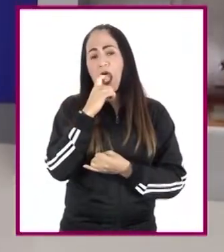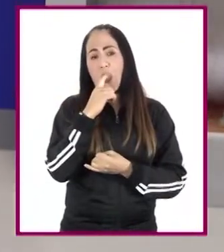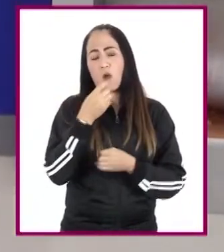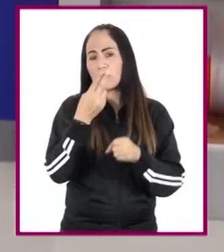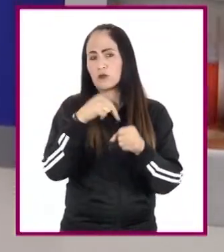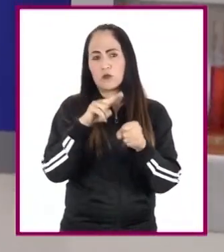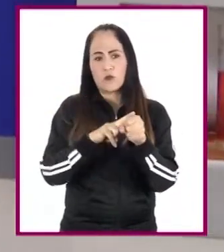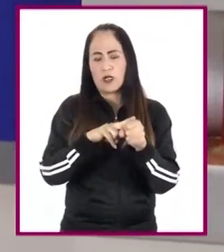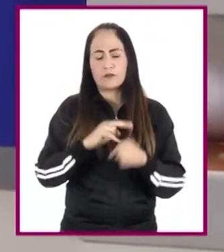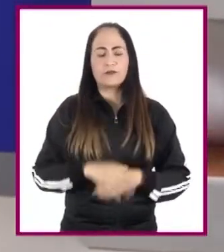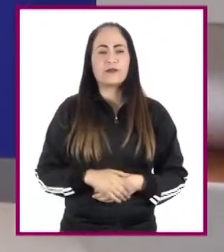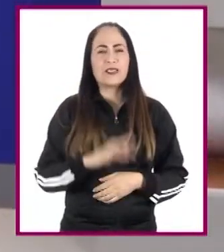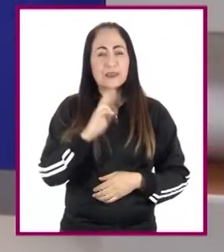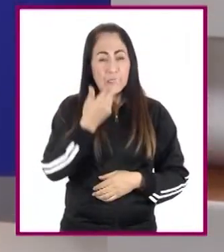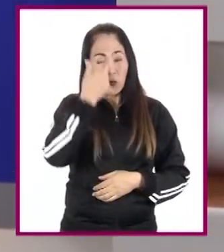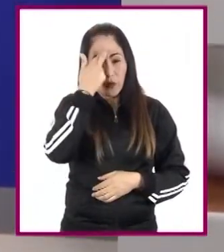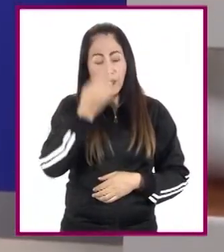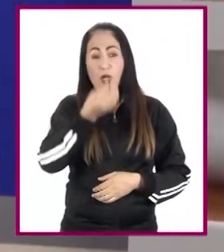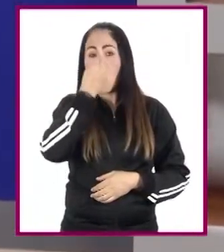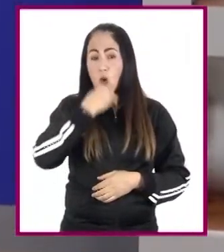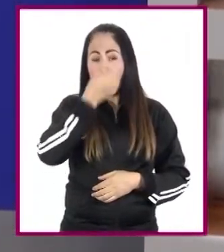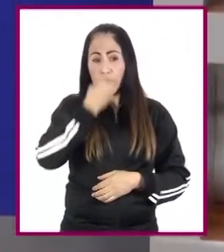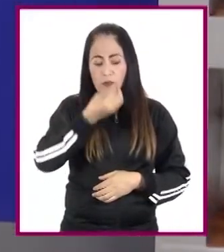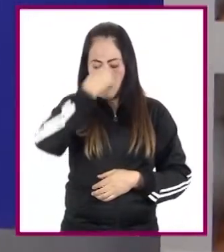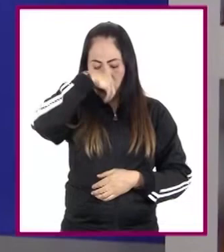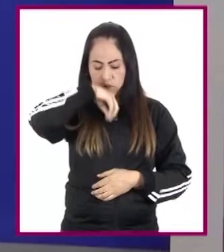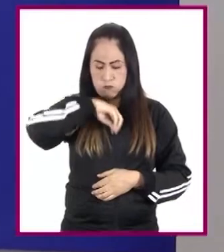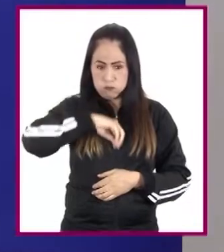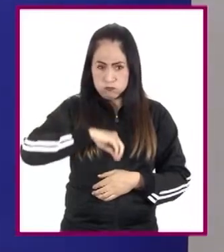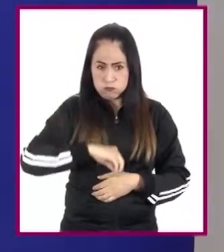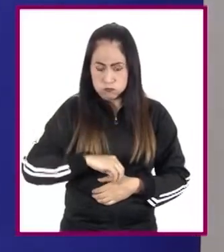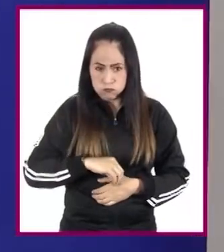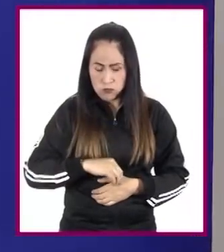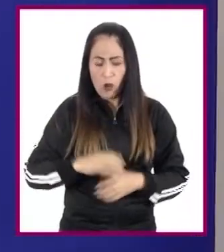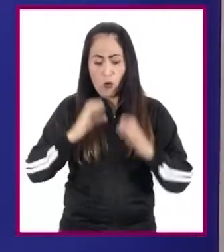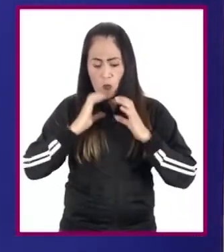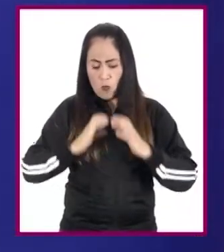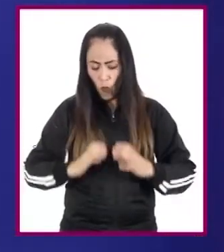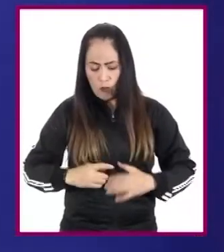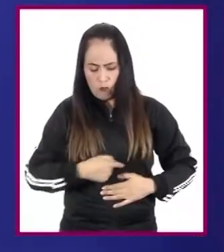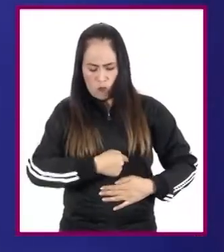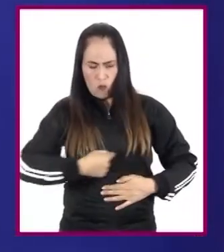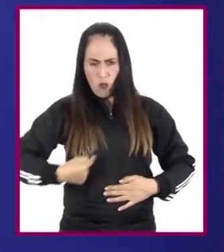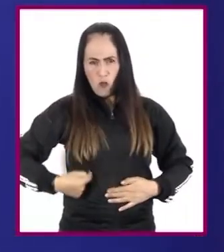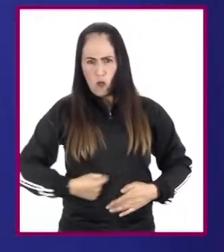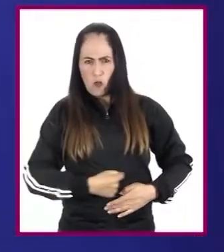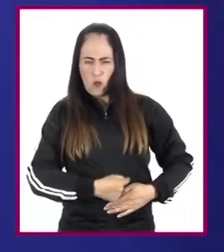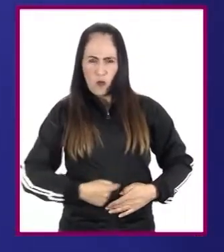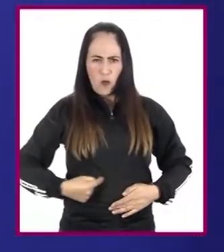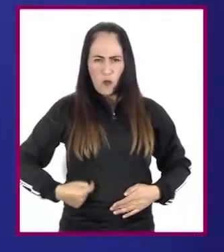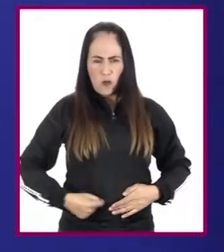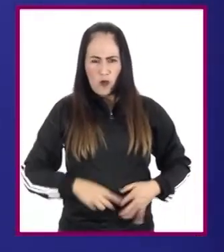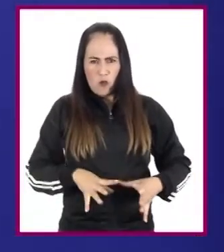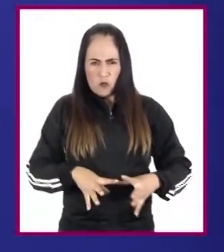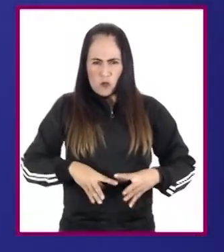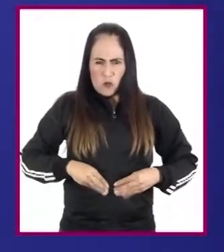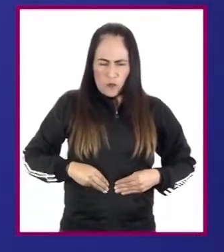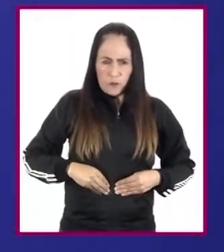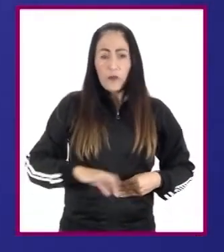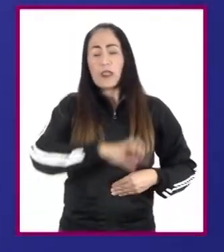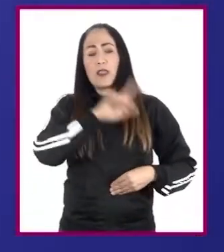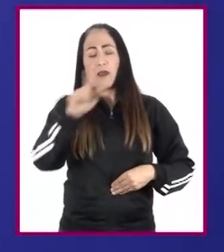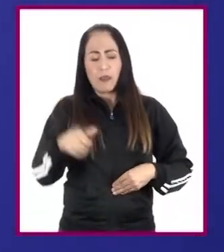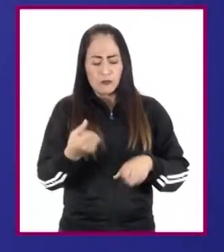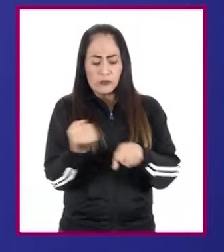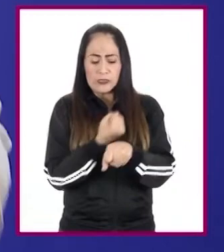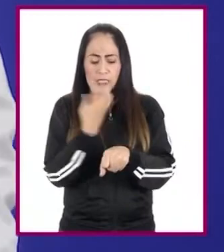Recuerden, cuando ingerimos alimentos, estos son degradados y absorbidos en el sistema digestivo. Luego se distribuyen en la sangre a todo